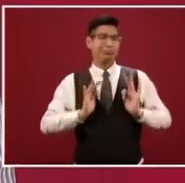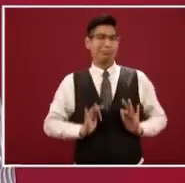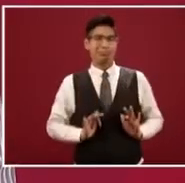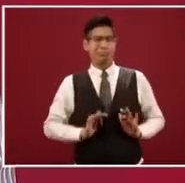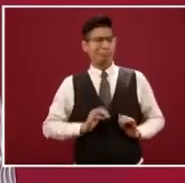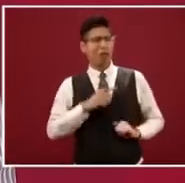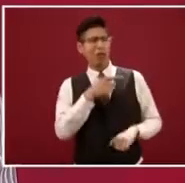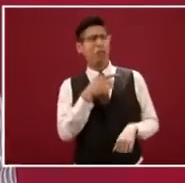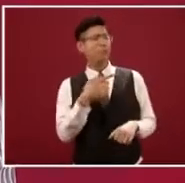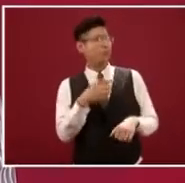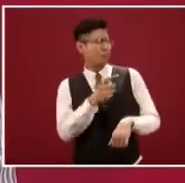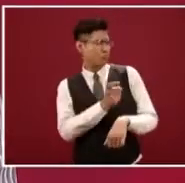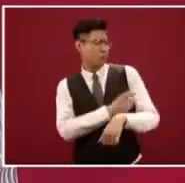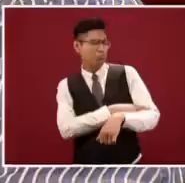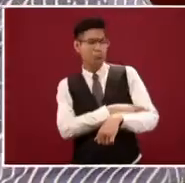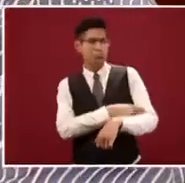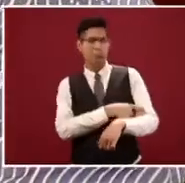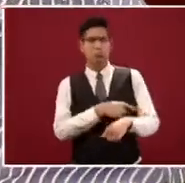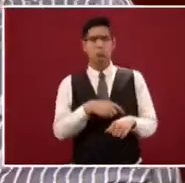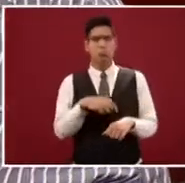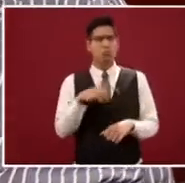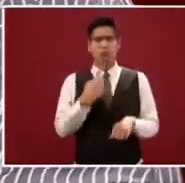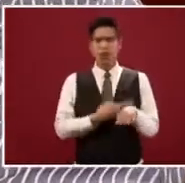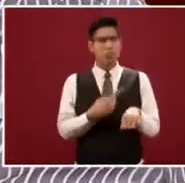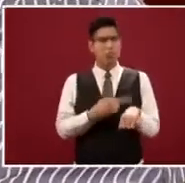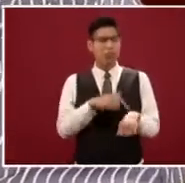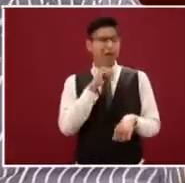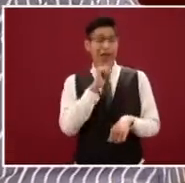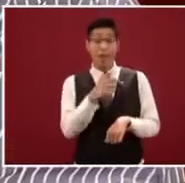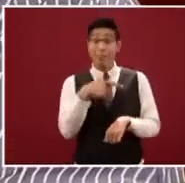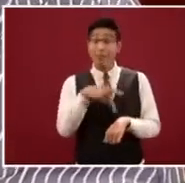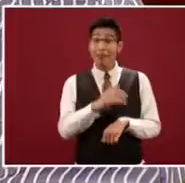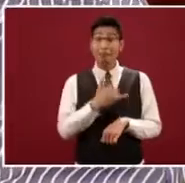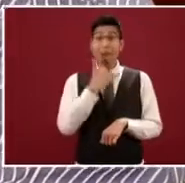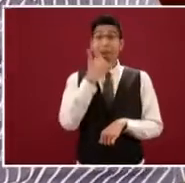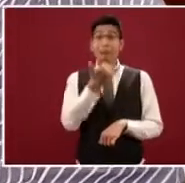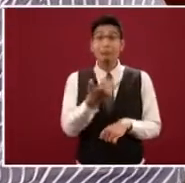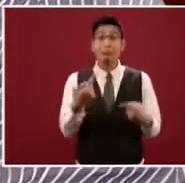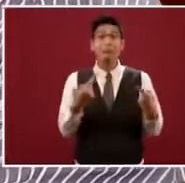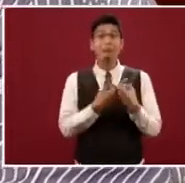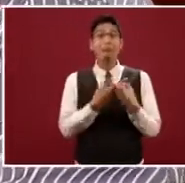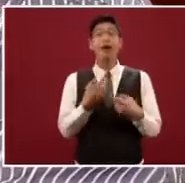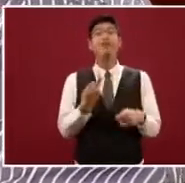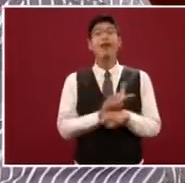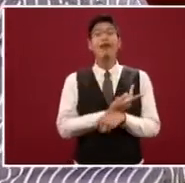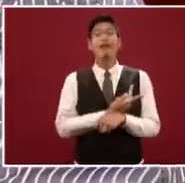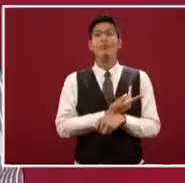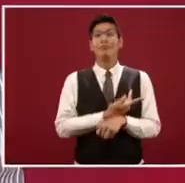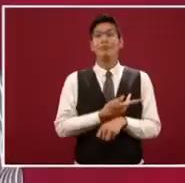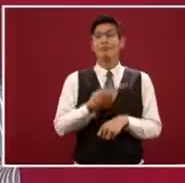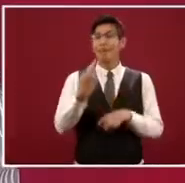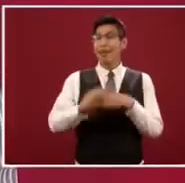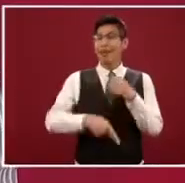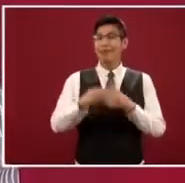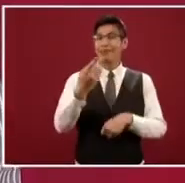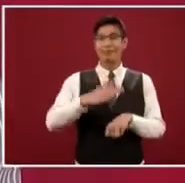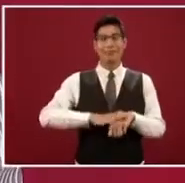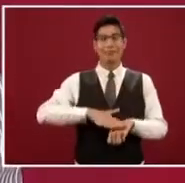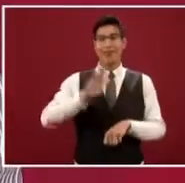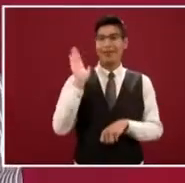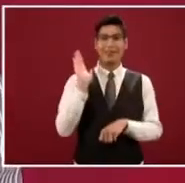haciendo las cosas con la calidad de vida y el resultado es falsamente negativo, va a exponer a la persona al riesgo de